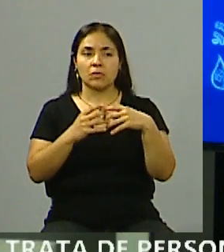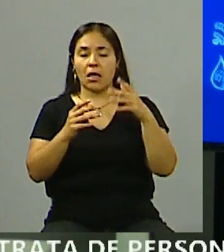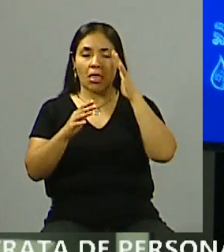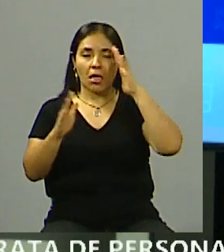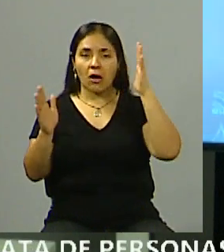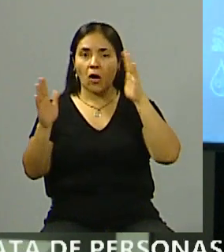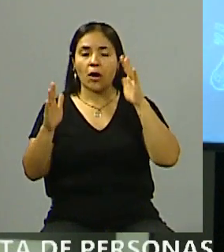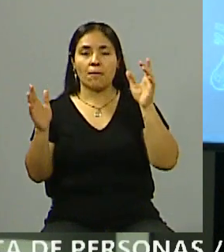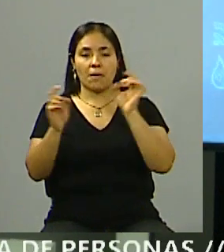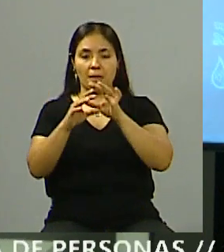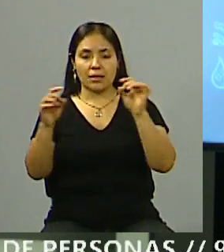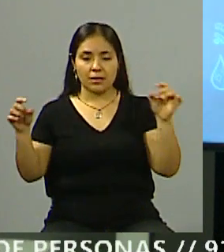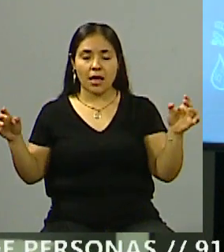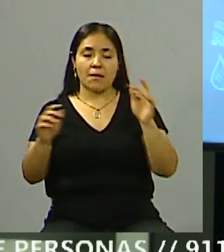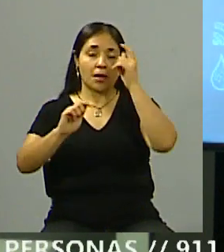que vivimos en pandemia